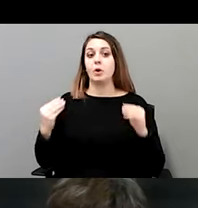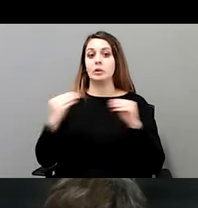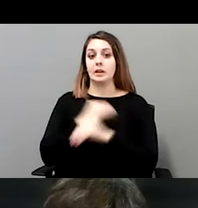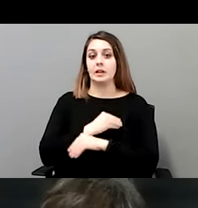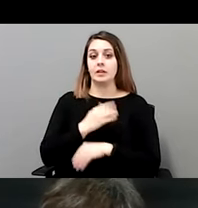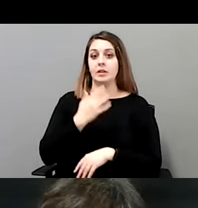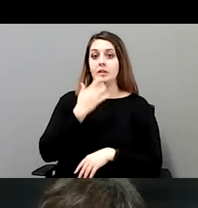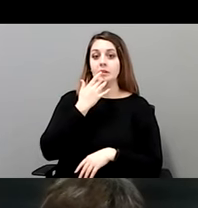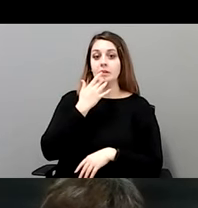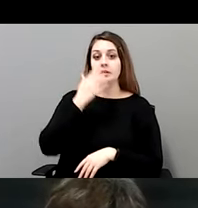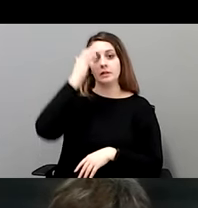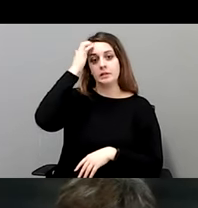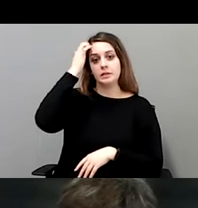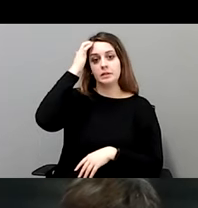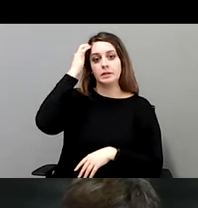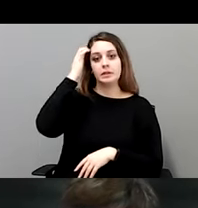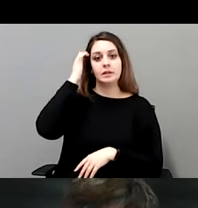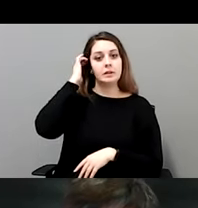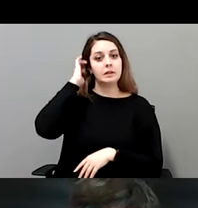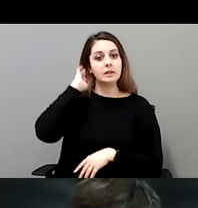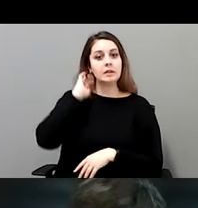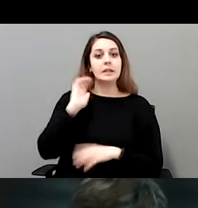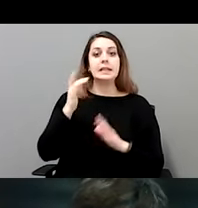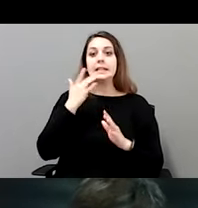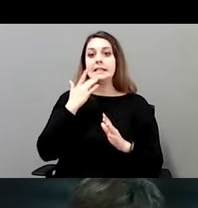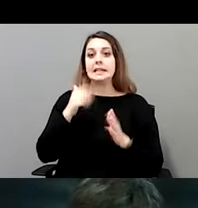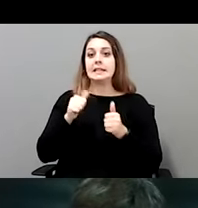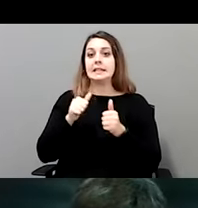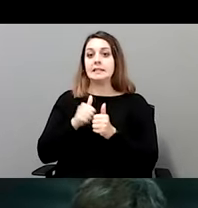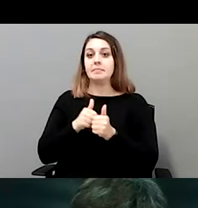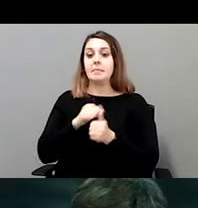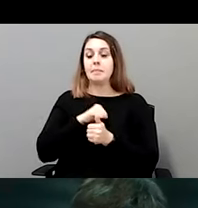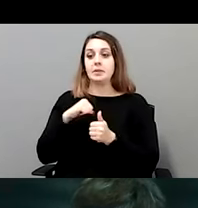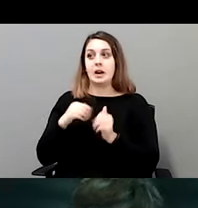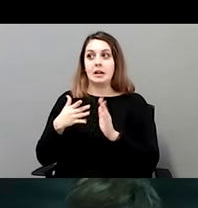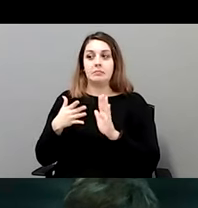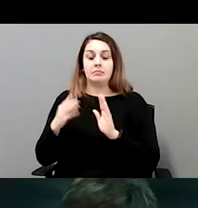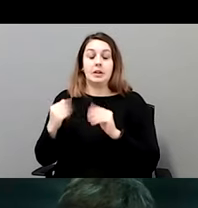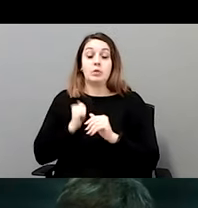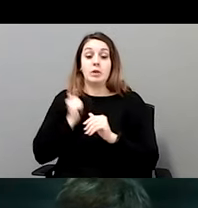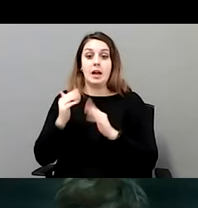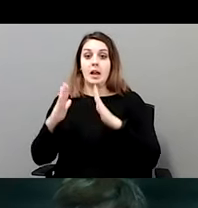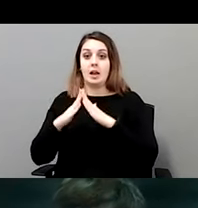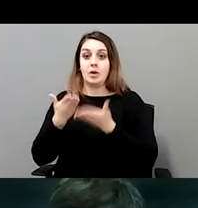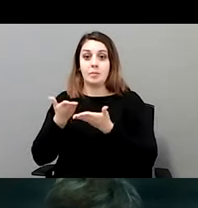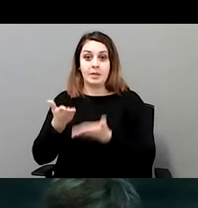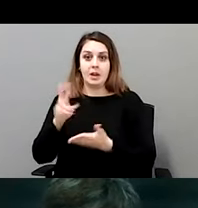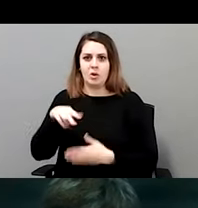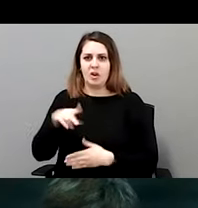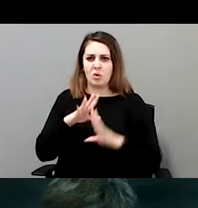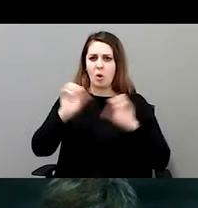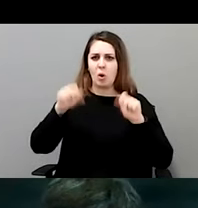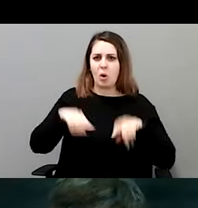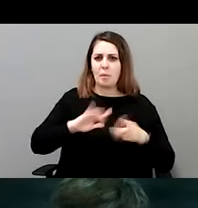es asistencia de domicilio, ¿por qué no aplica ese convenio? Por ejemplo, el límite